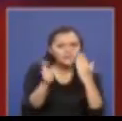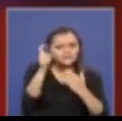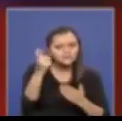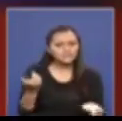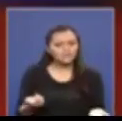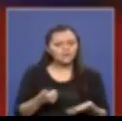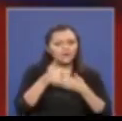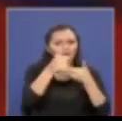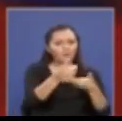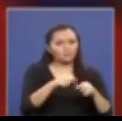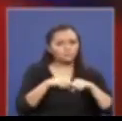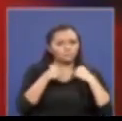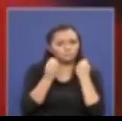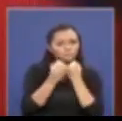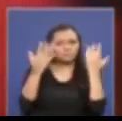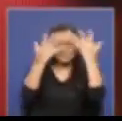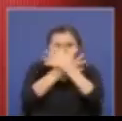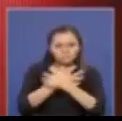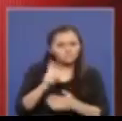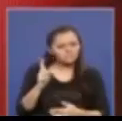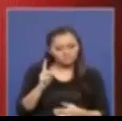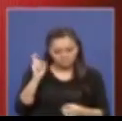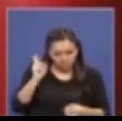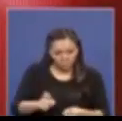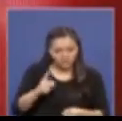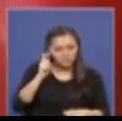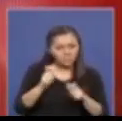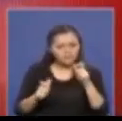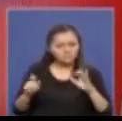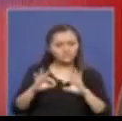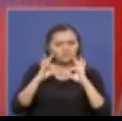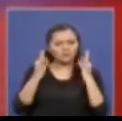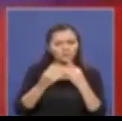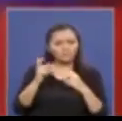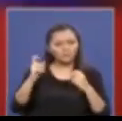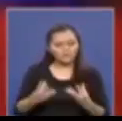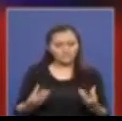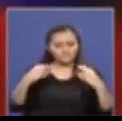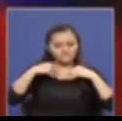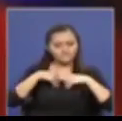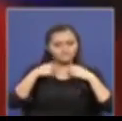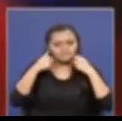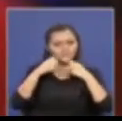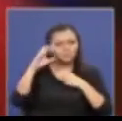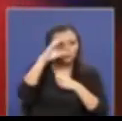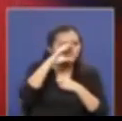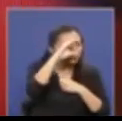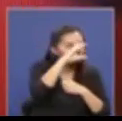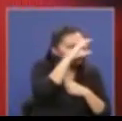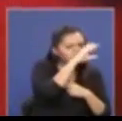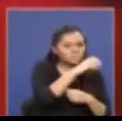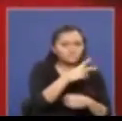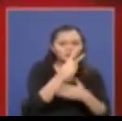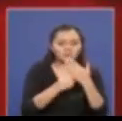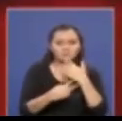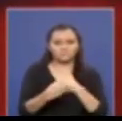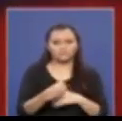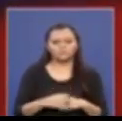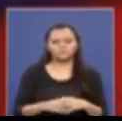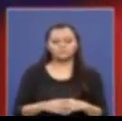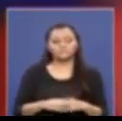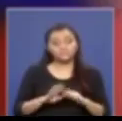se engañe, ¿no? Es muy importante para que esas familias se puedan concentrar en la búsqueda de sus seres